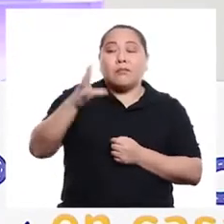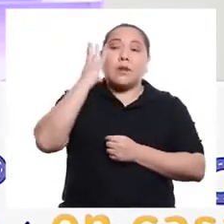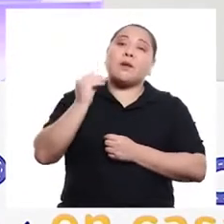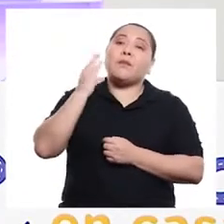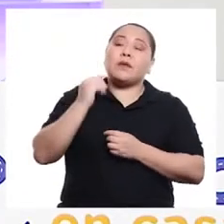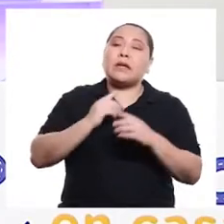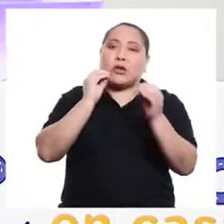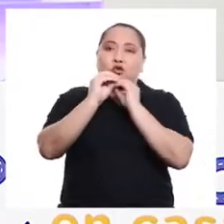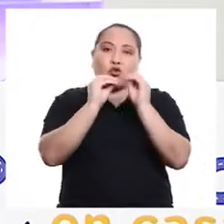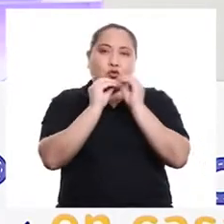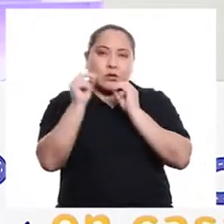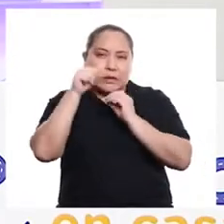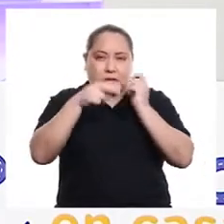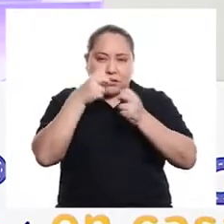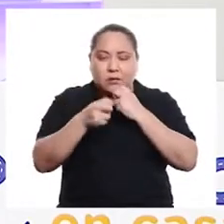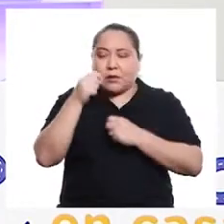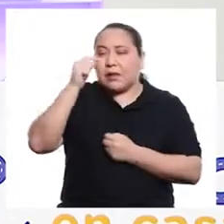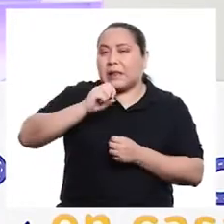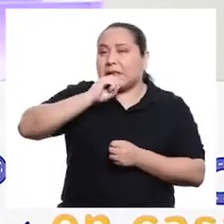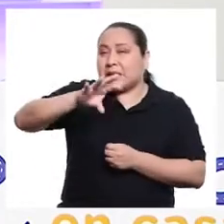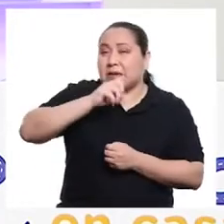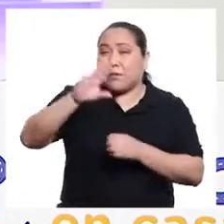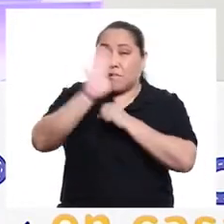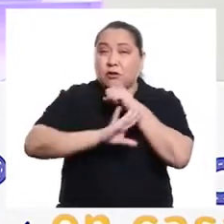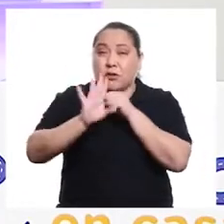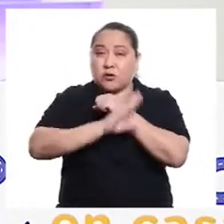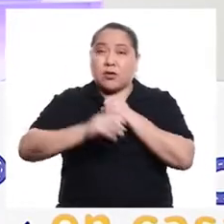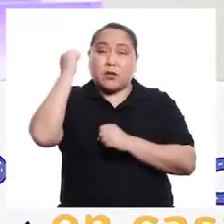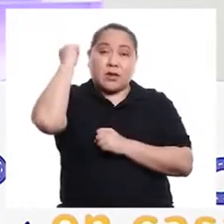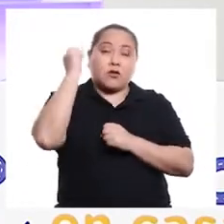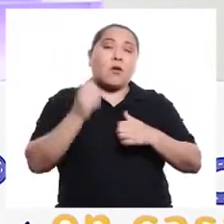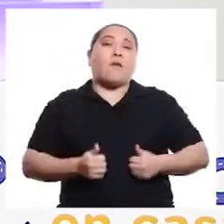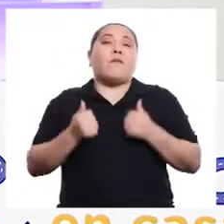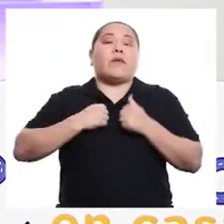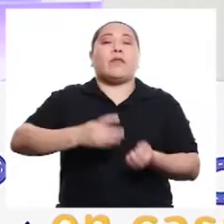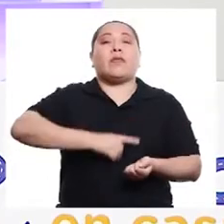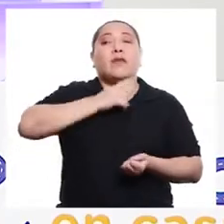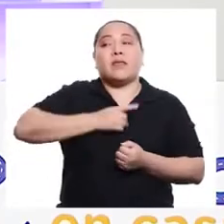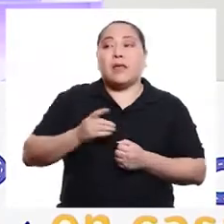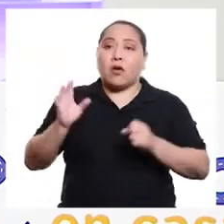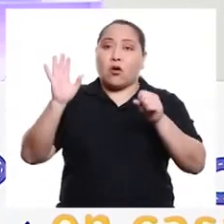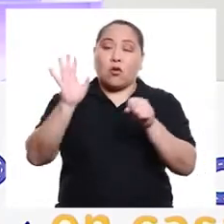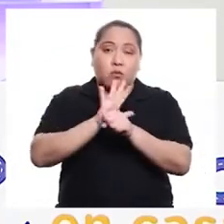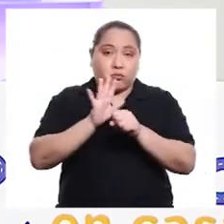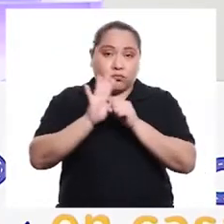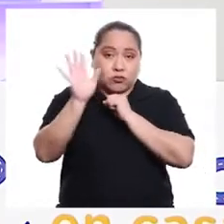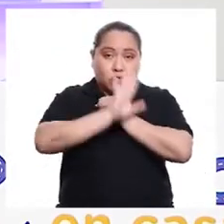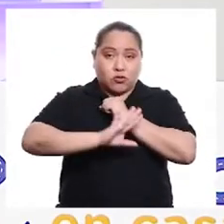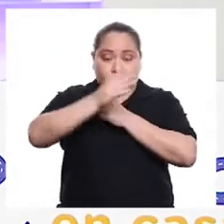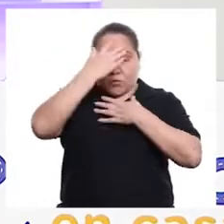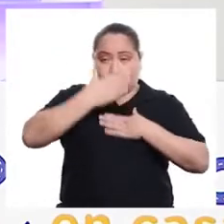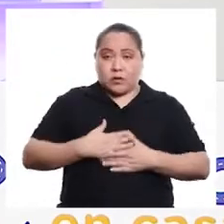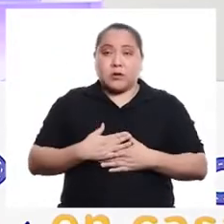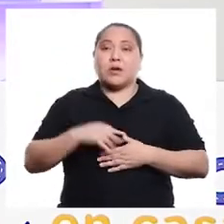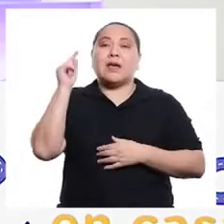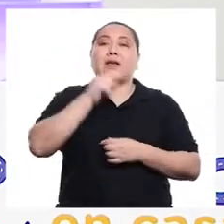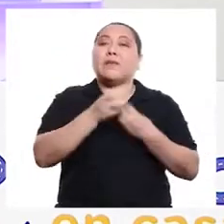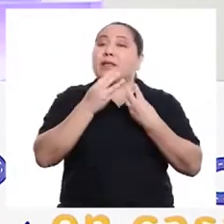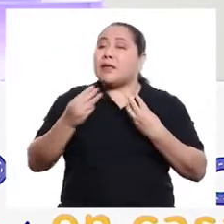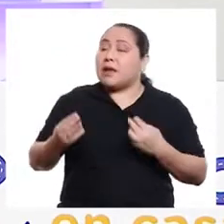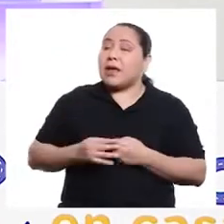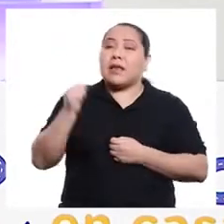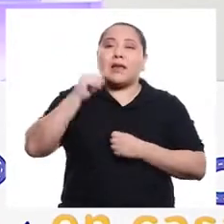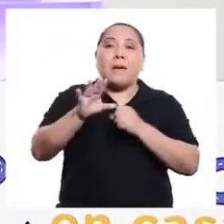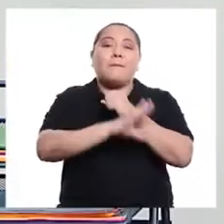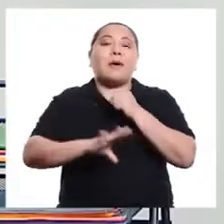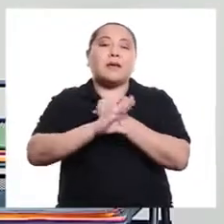para superar este problema confirman que la protección de los derechos a una vida digna y la integridad física y material es la base de la